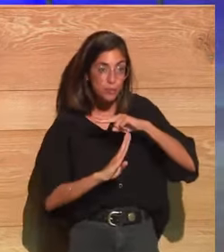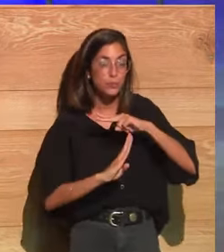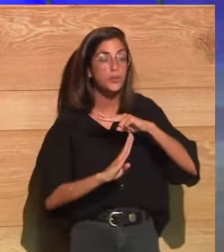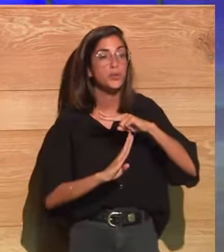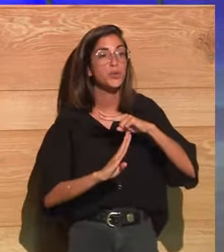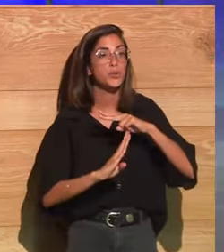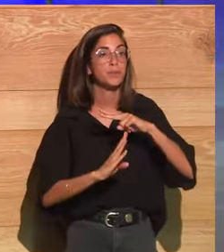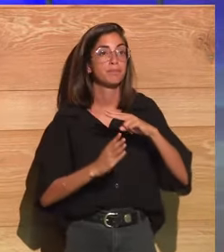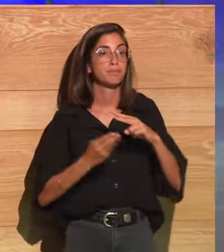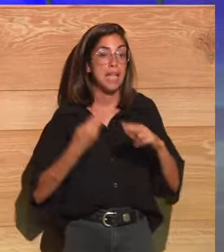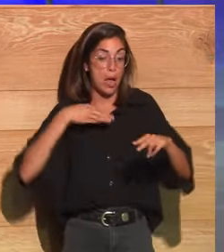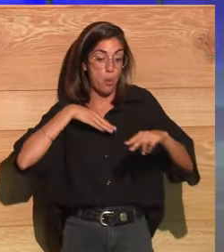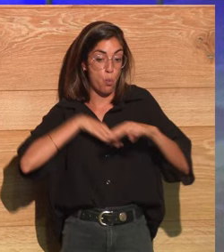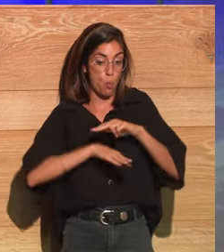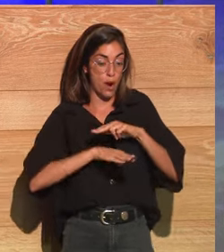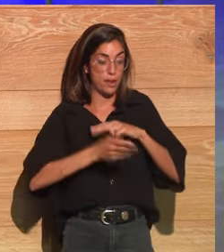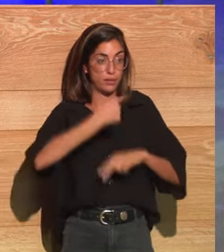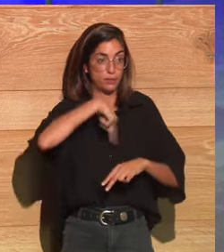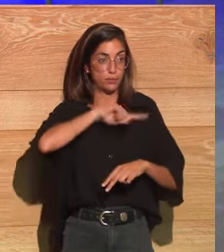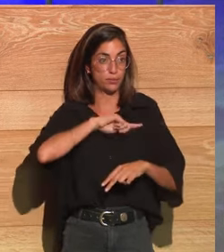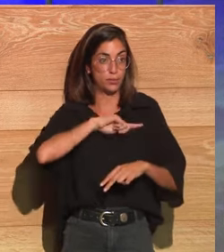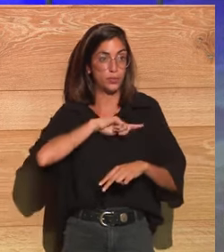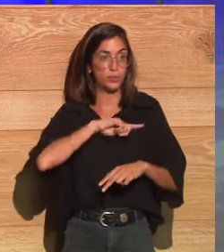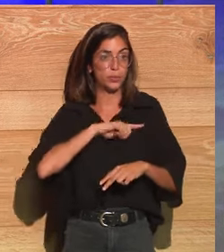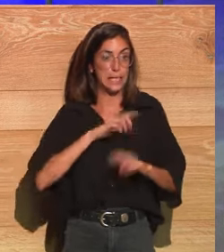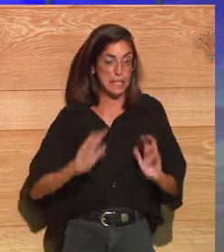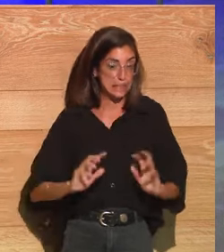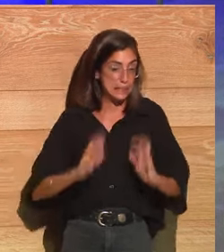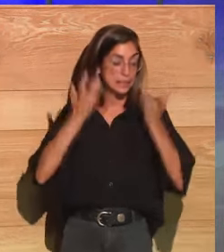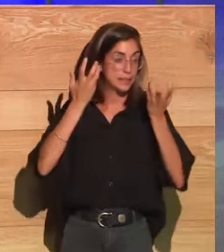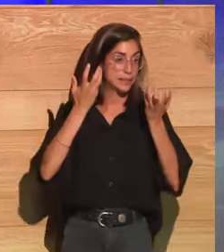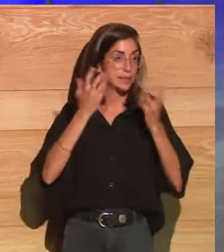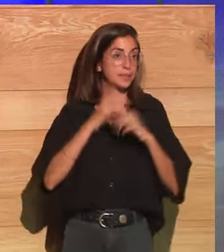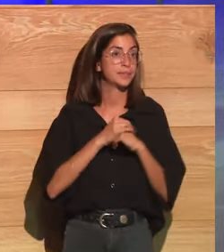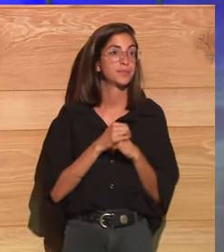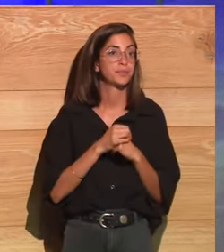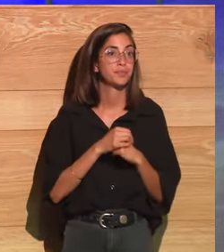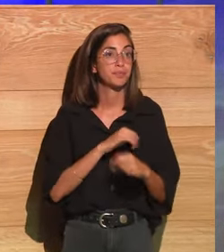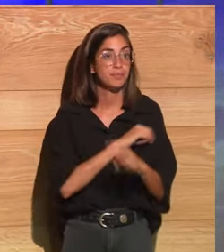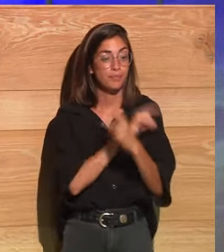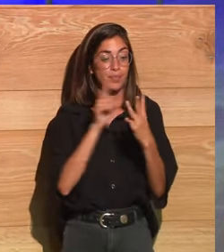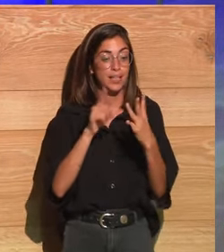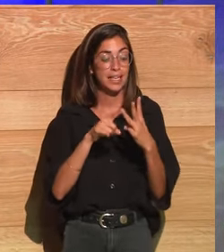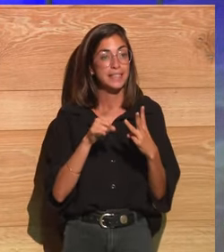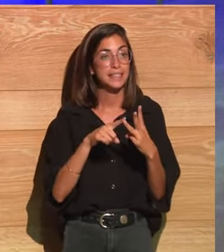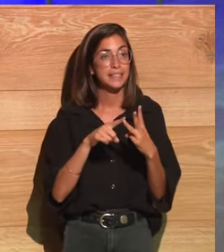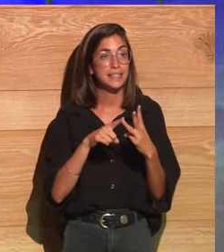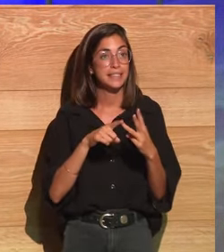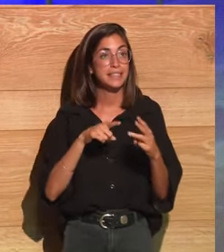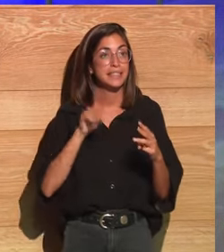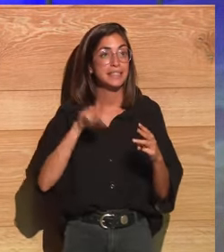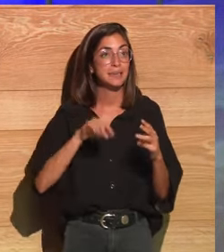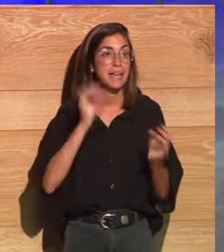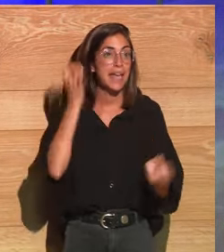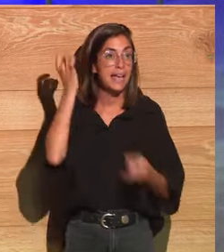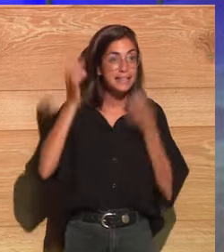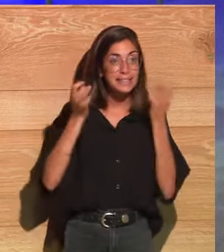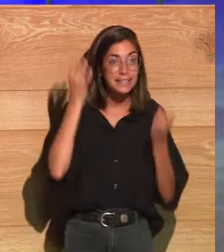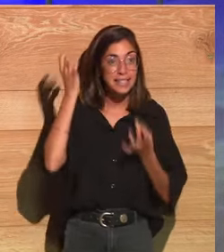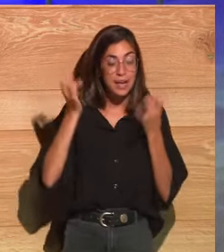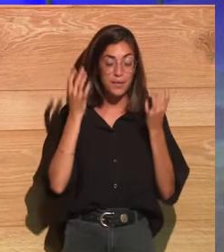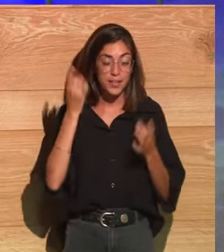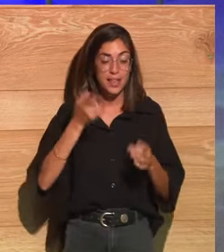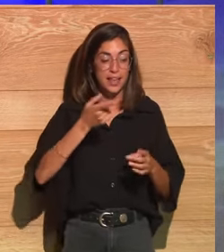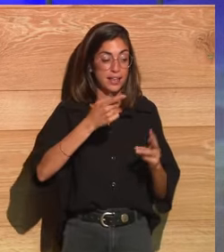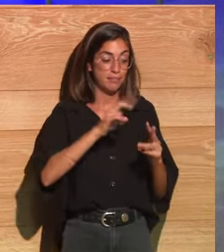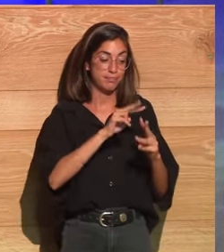Resguardarnos. Salvaguardar nuestra propia existencia, echar un sueñecillo, una siesta. O, claro, está una actividad que pone en jaque a las otras dos,